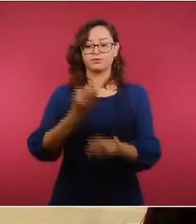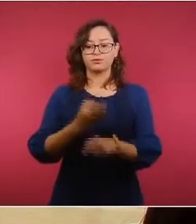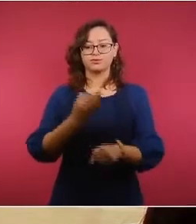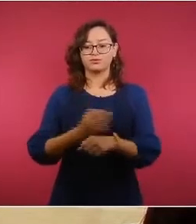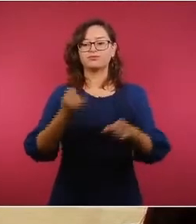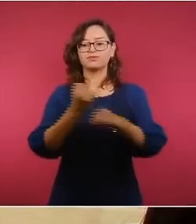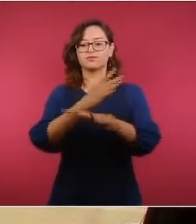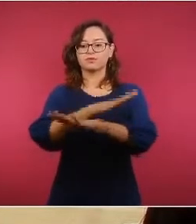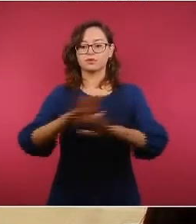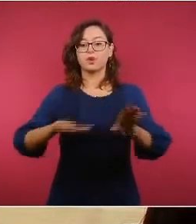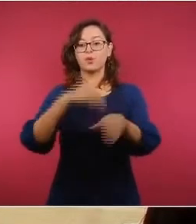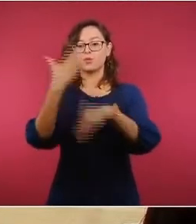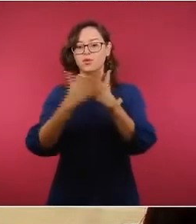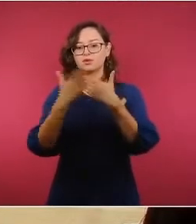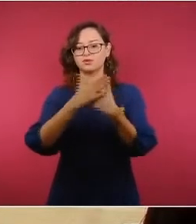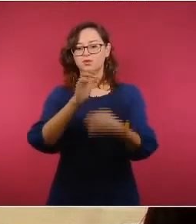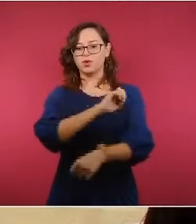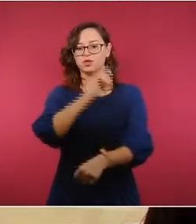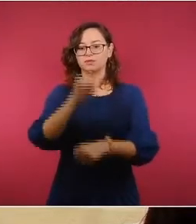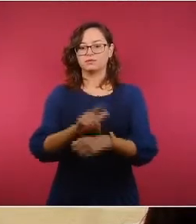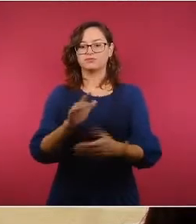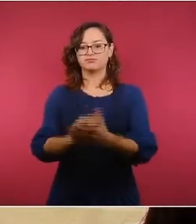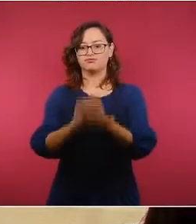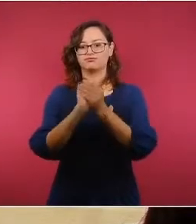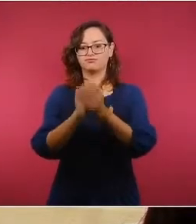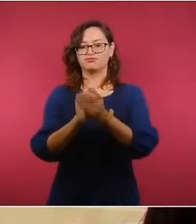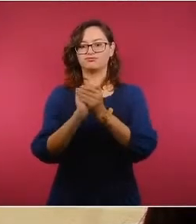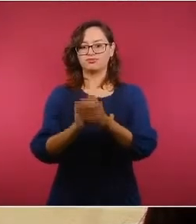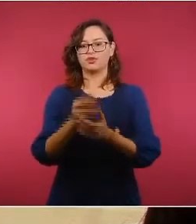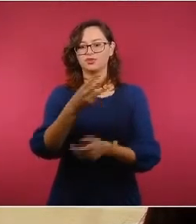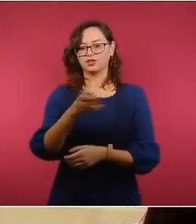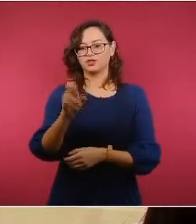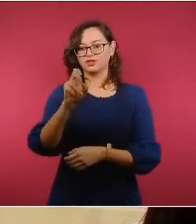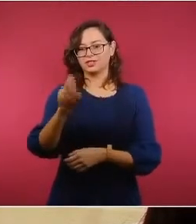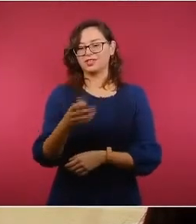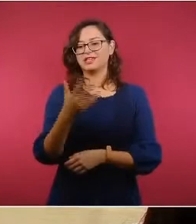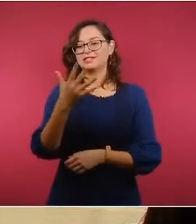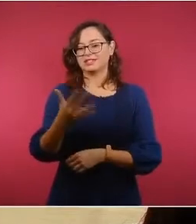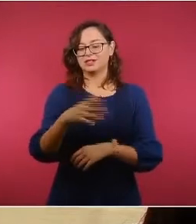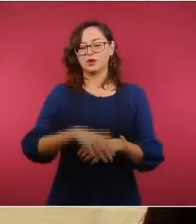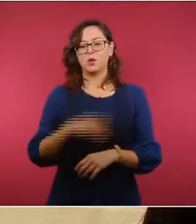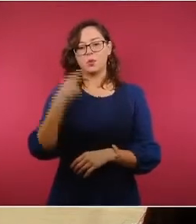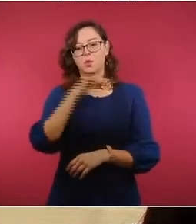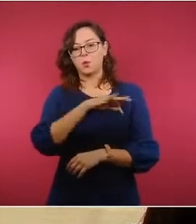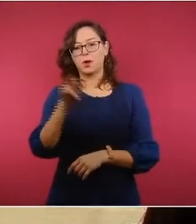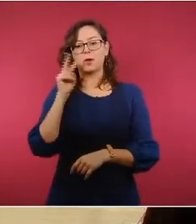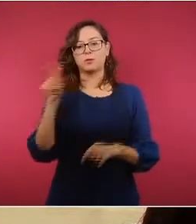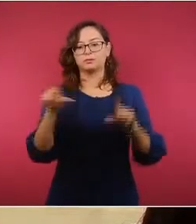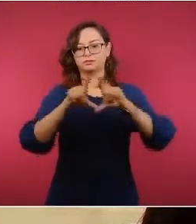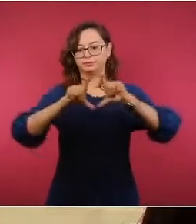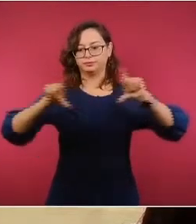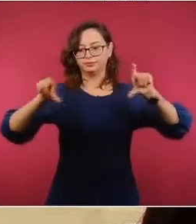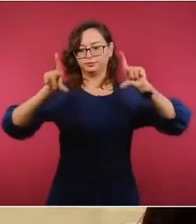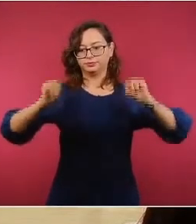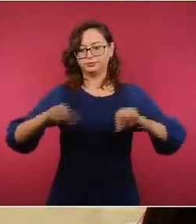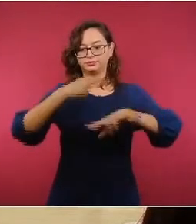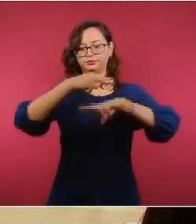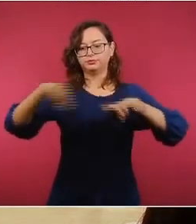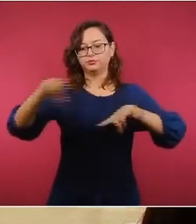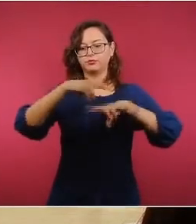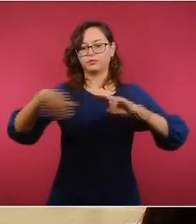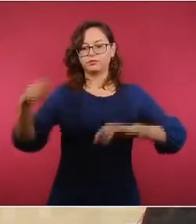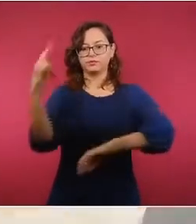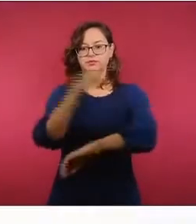número 235. La siguiente, por favor. Aquí está el billete, el boleto del avión